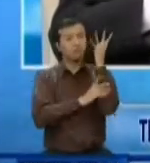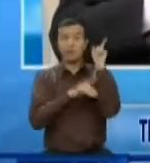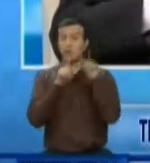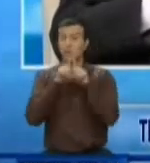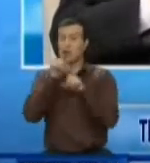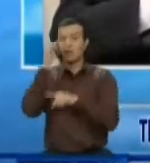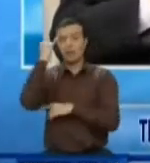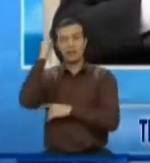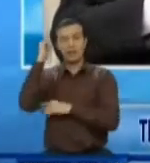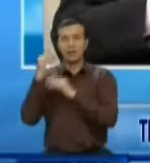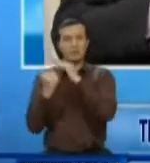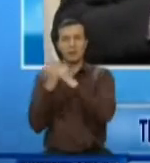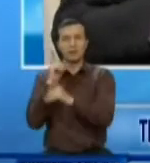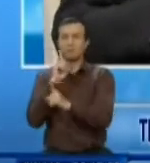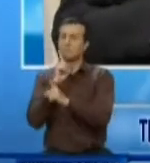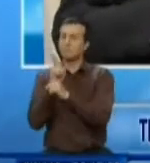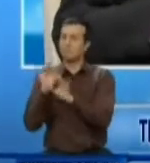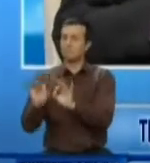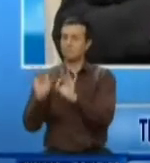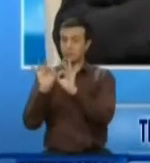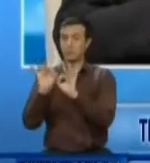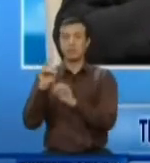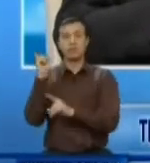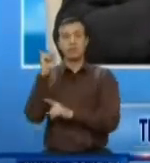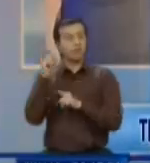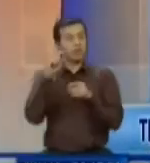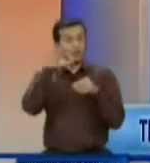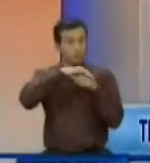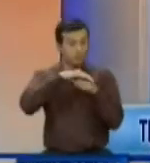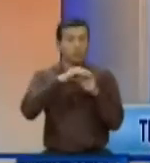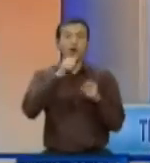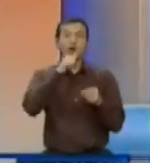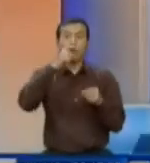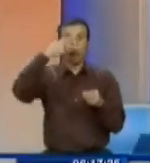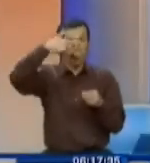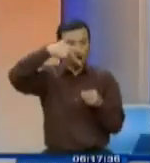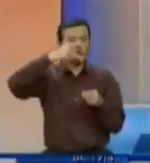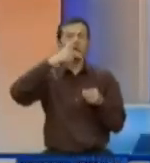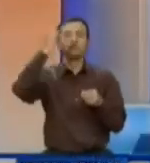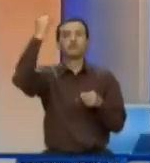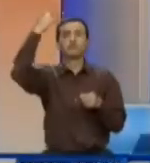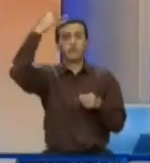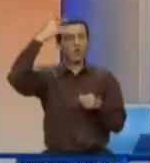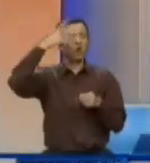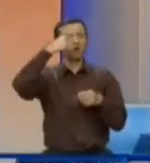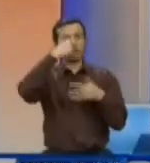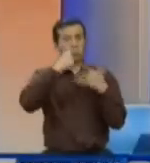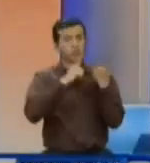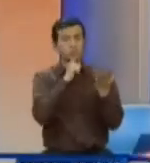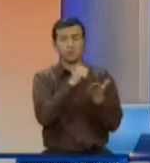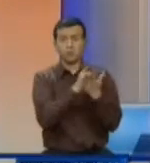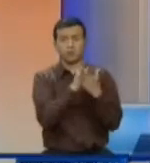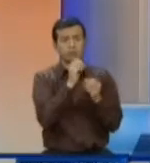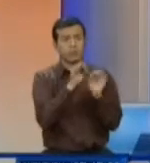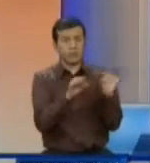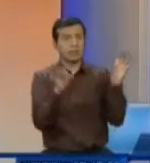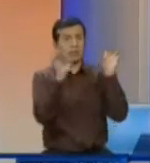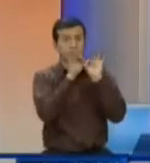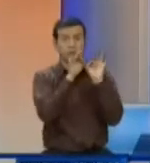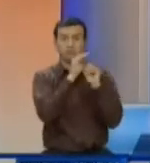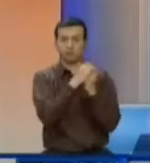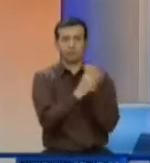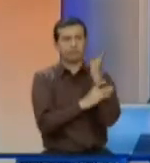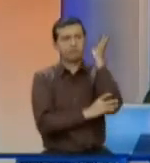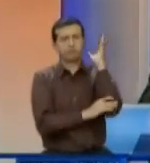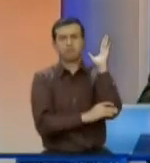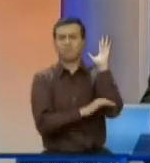graficar una buena semilla porque la buena semilla necesita de agua necesita de sol necesita de cuidados necesitan algunos ingredientes muy importantes para